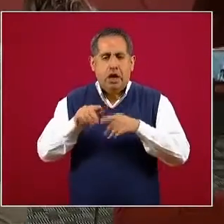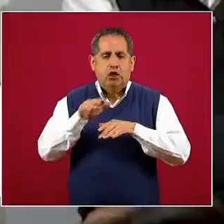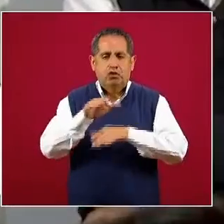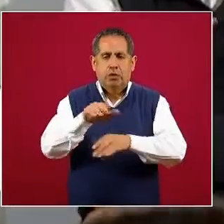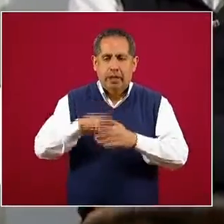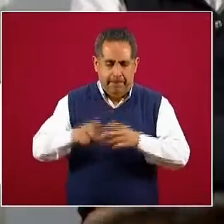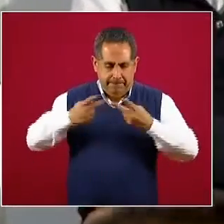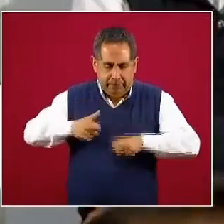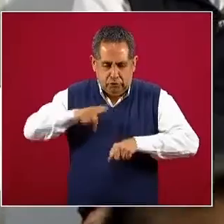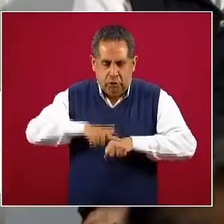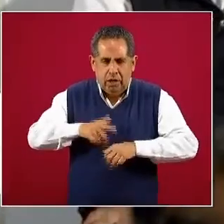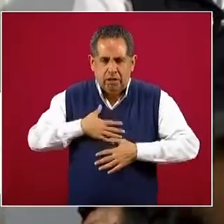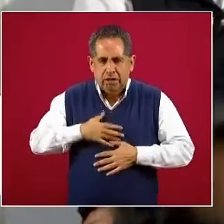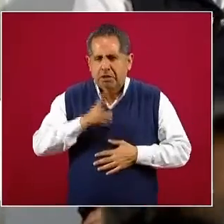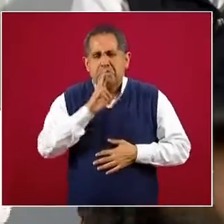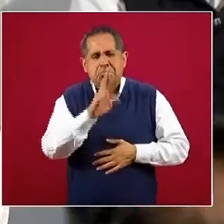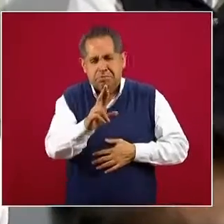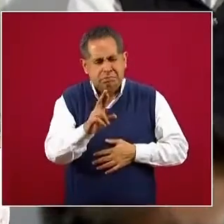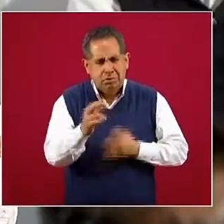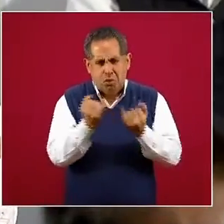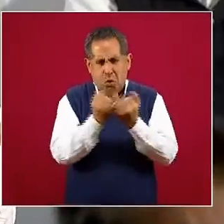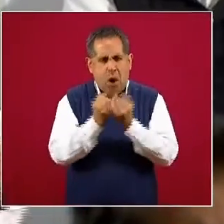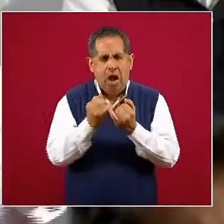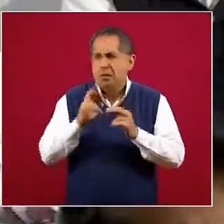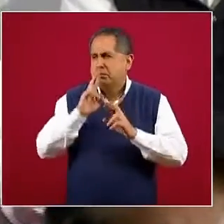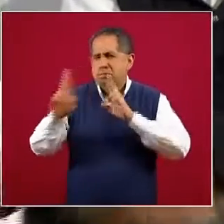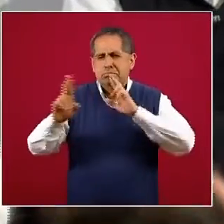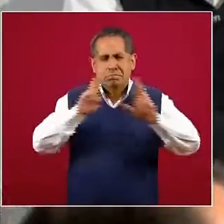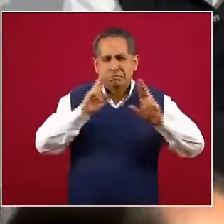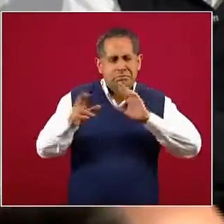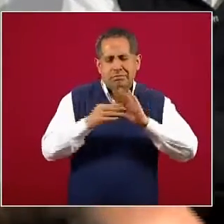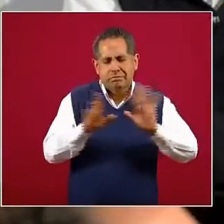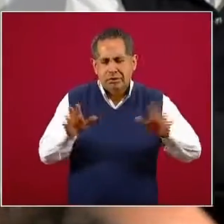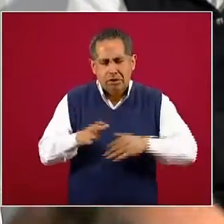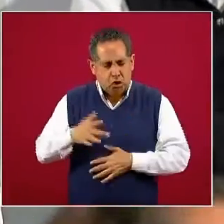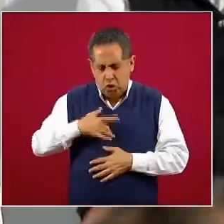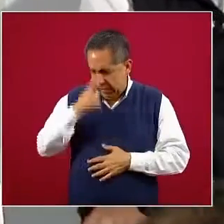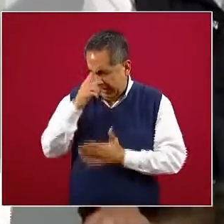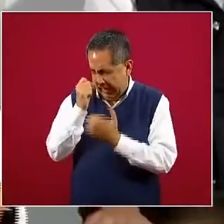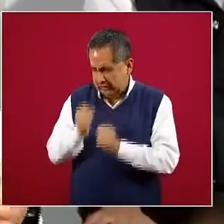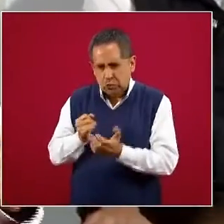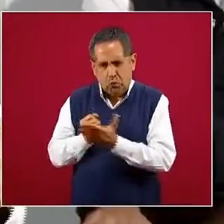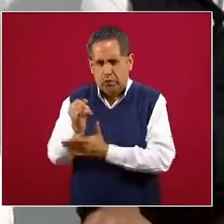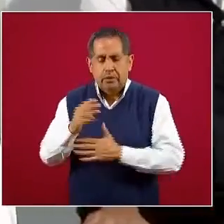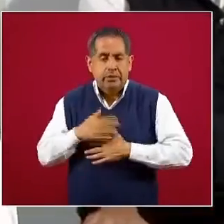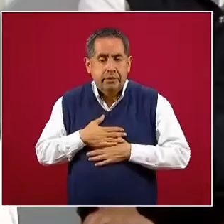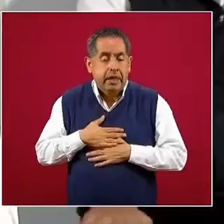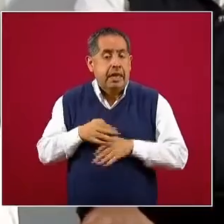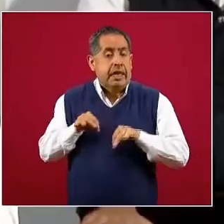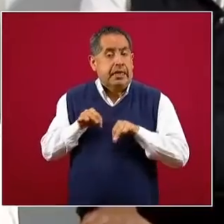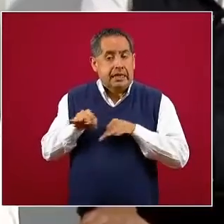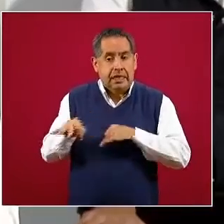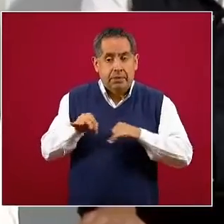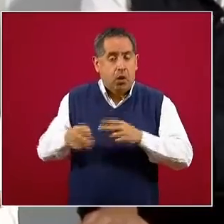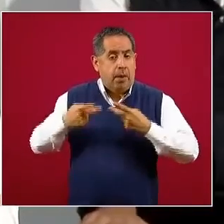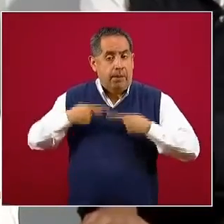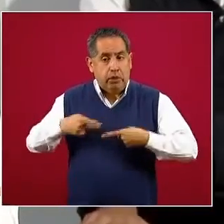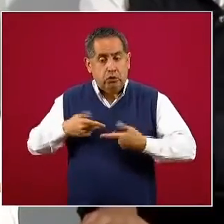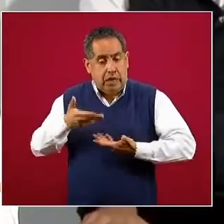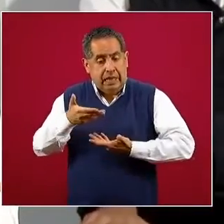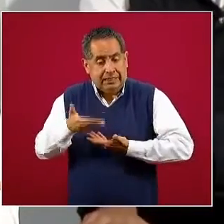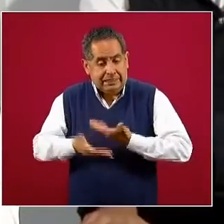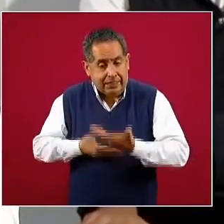este sentido fundamental de preservar la vida social, comunitaria y de